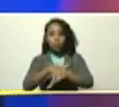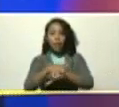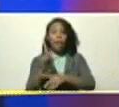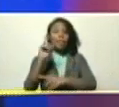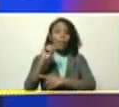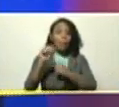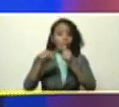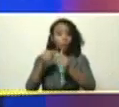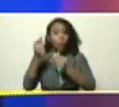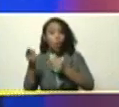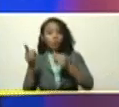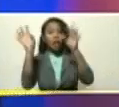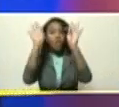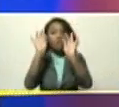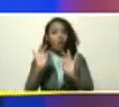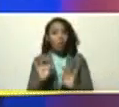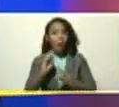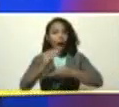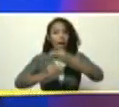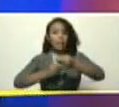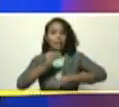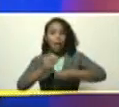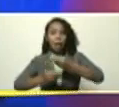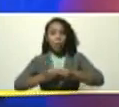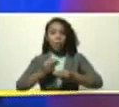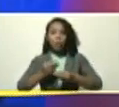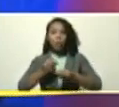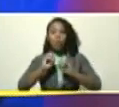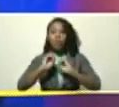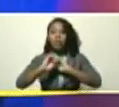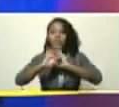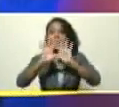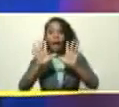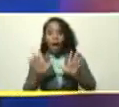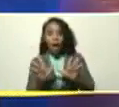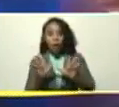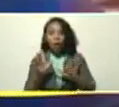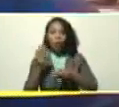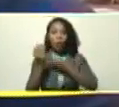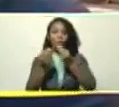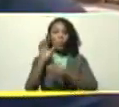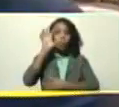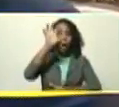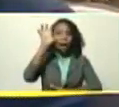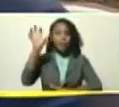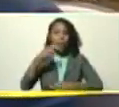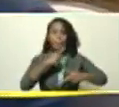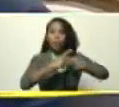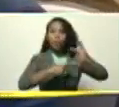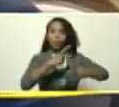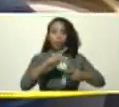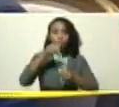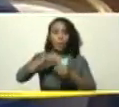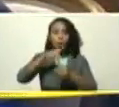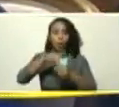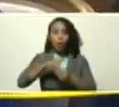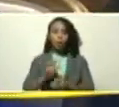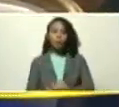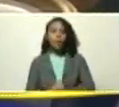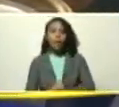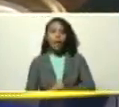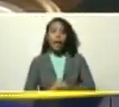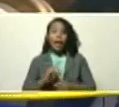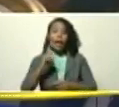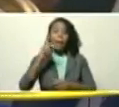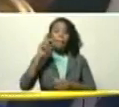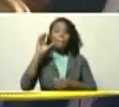lado, formamos parte de la declaración de cooperación como países productores de petróleo y países no